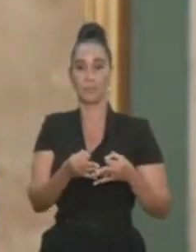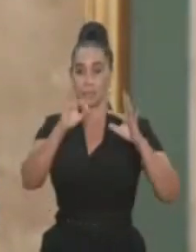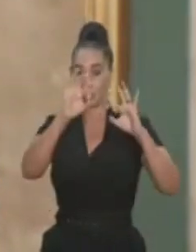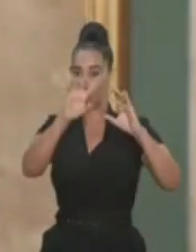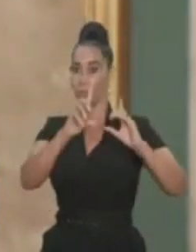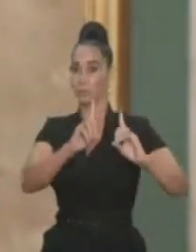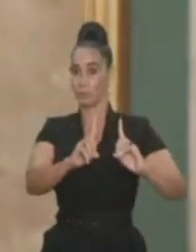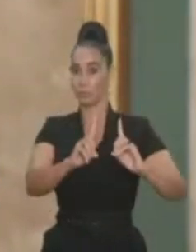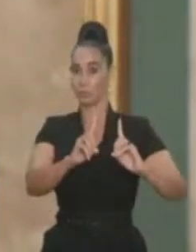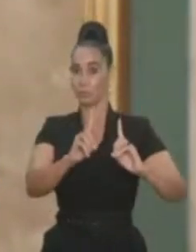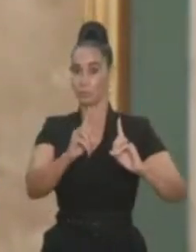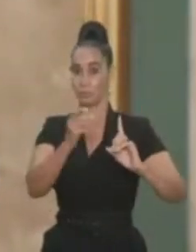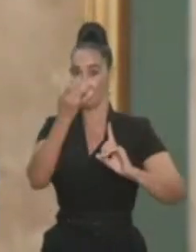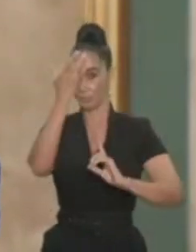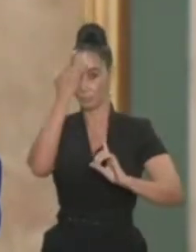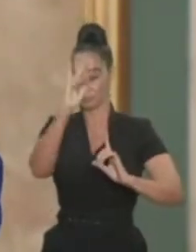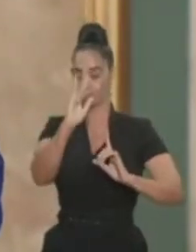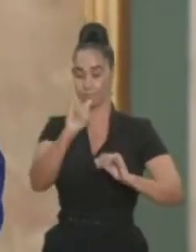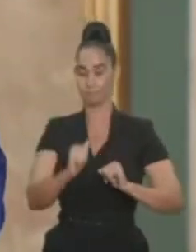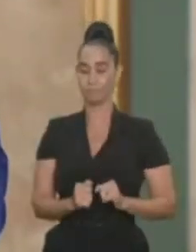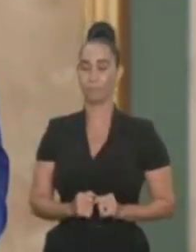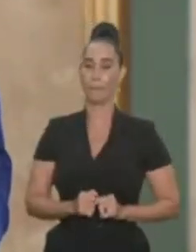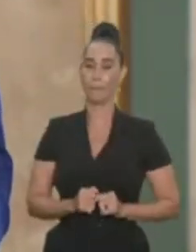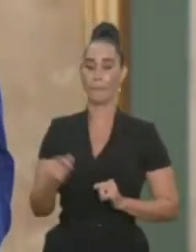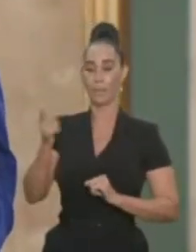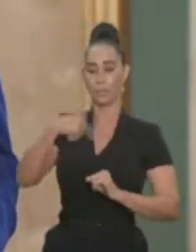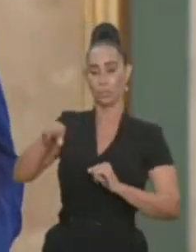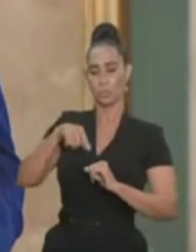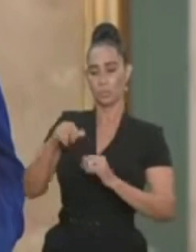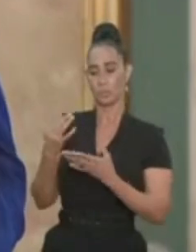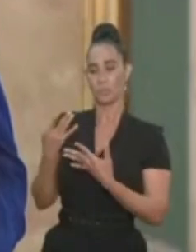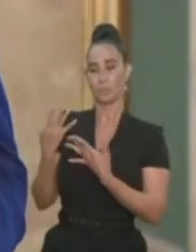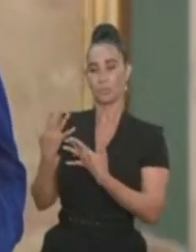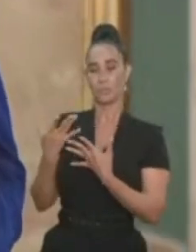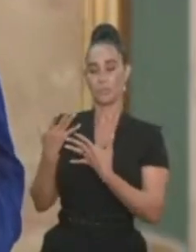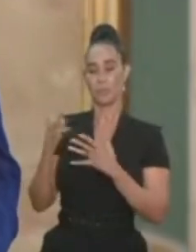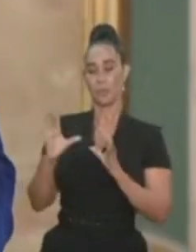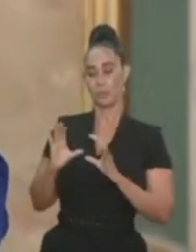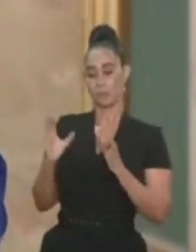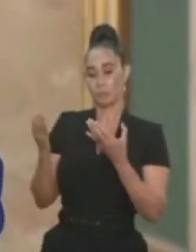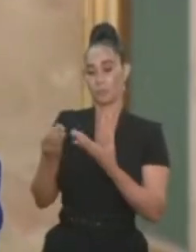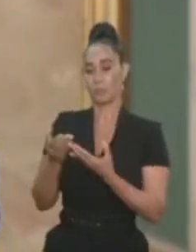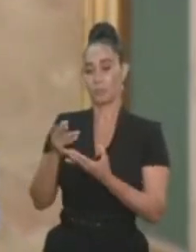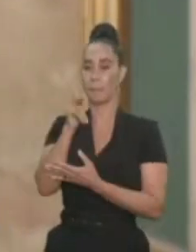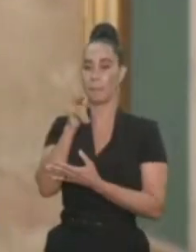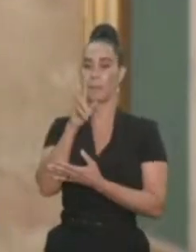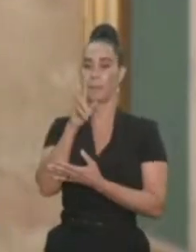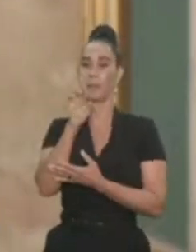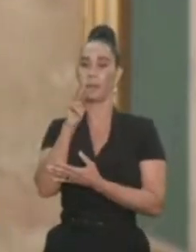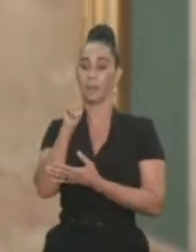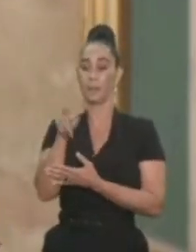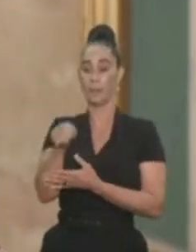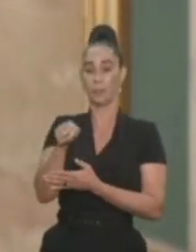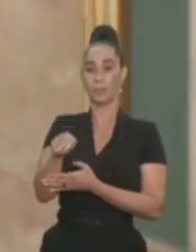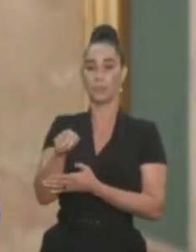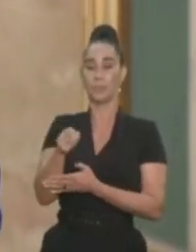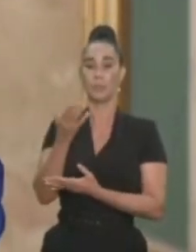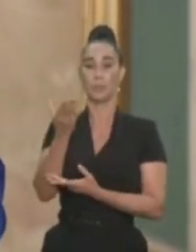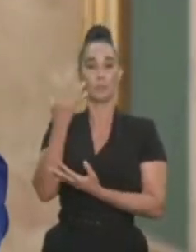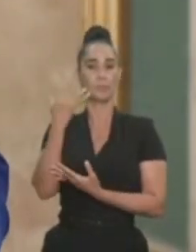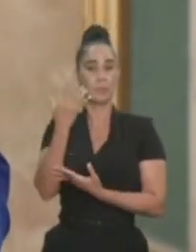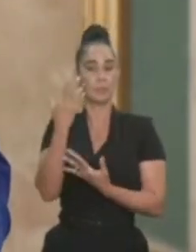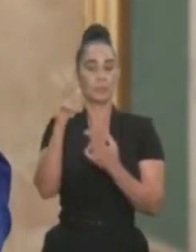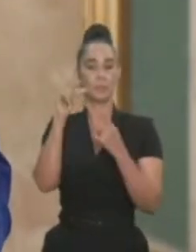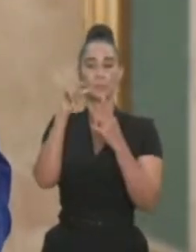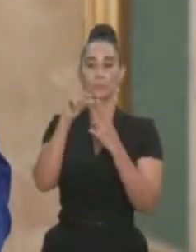prudencia. Y estamos todos esperando en lo que es el local ahora del PRM, sus palabras.